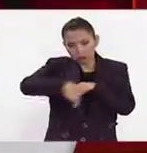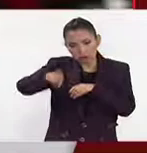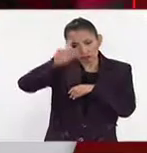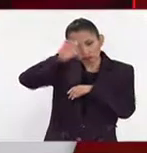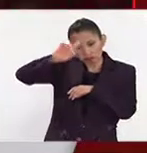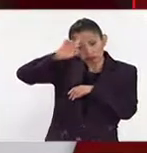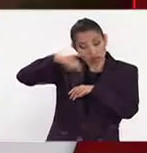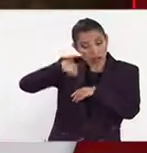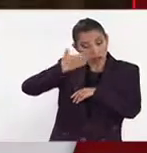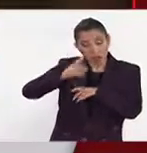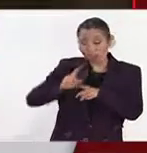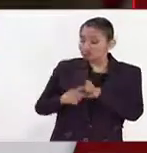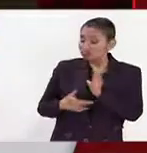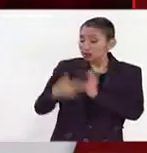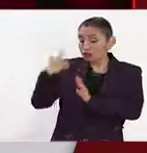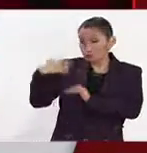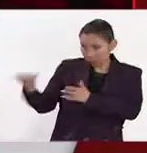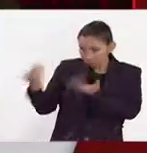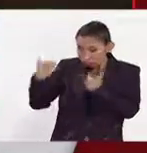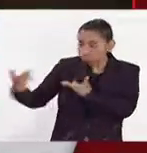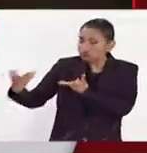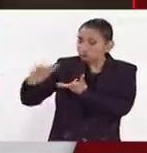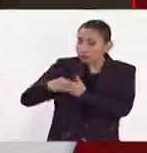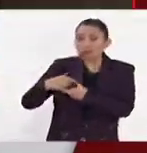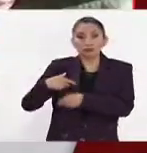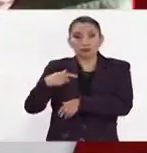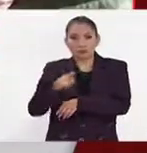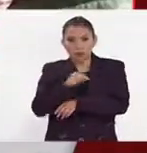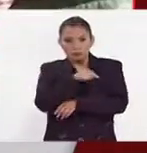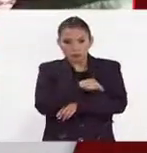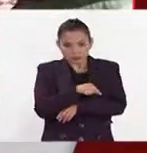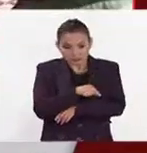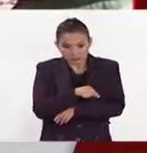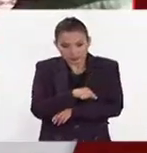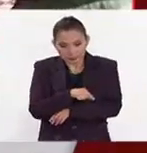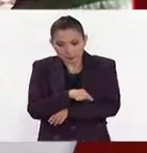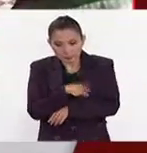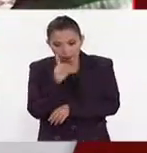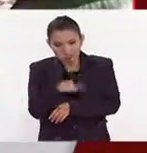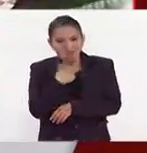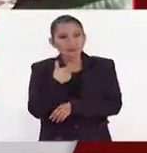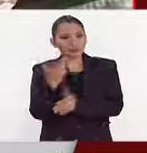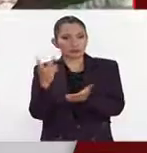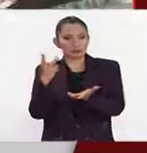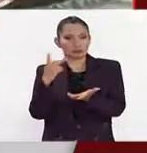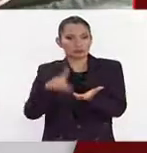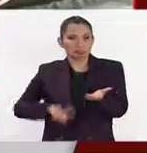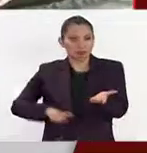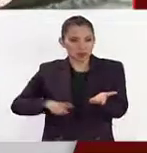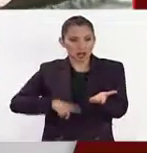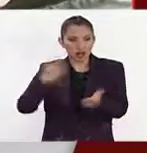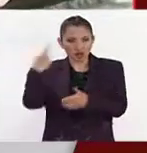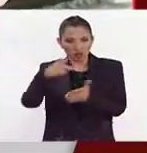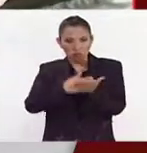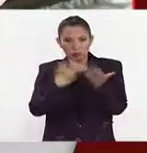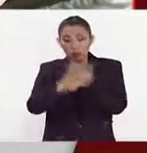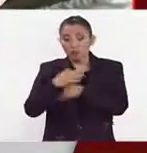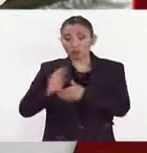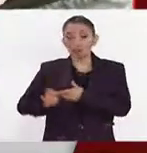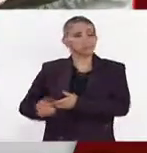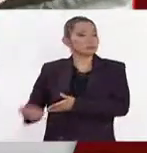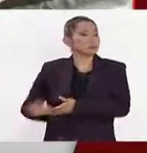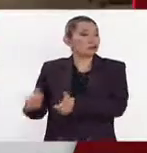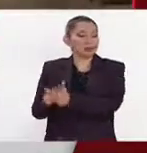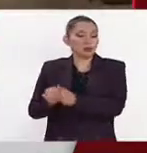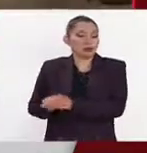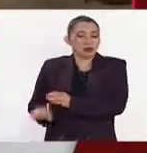proponen medidas para integrar a las sociedades. En este caso, la política gubernamental ha sido de exclusión. De